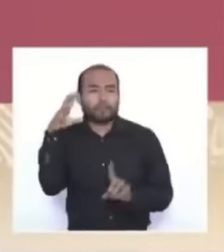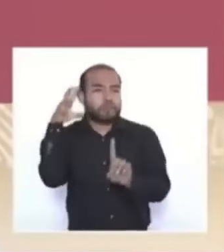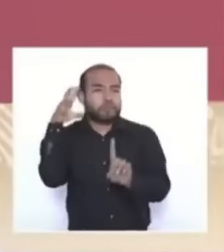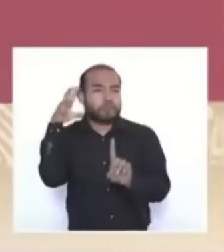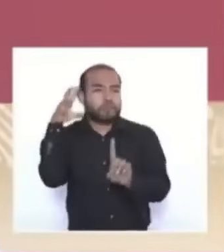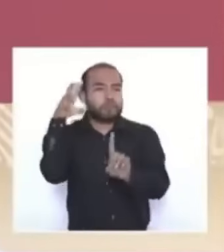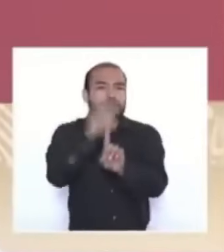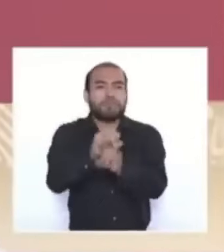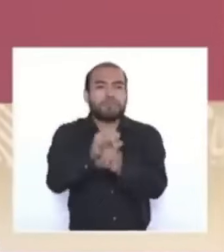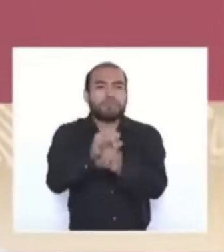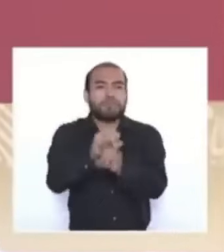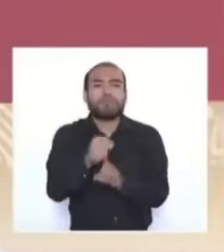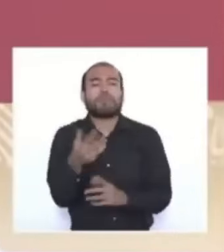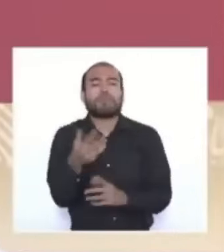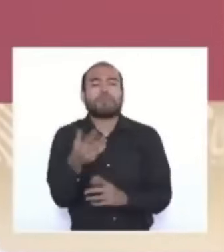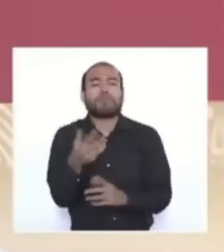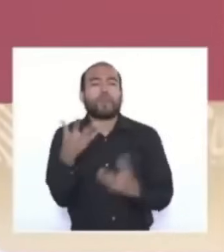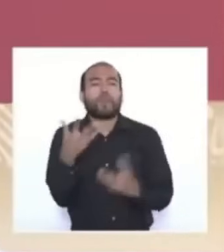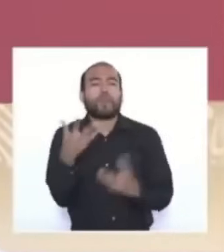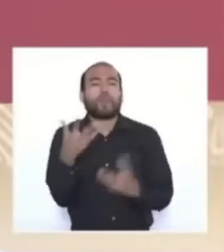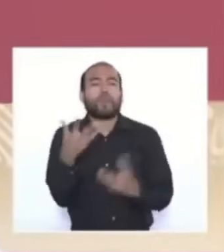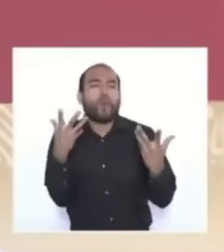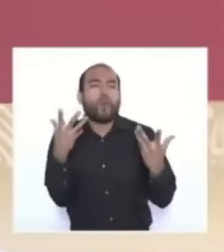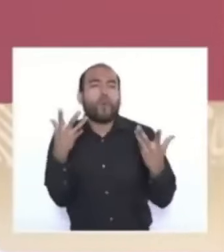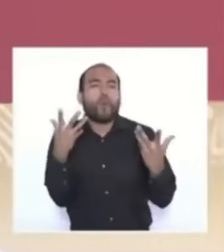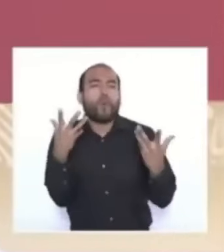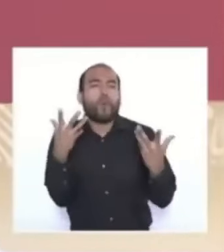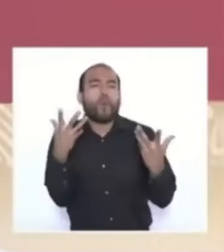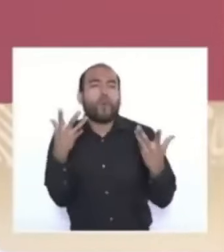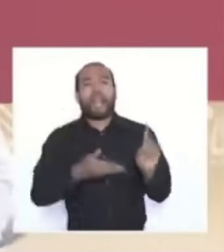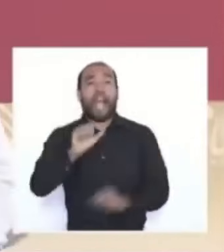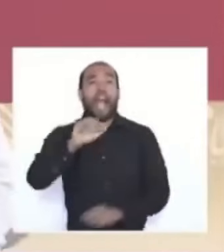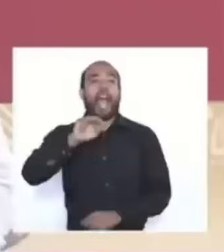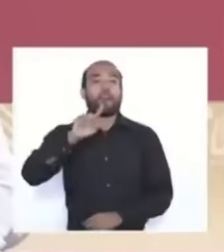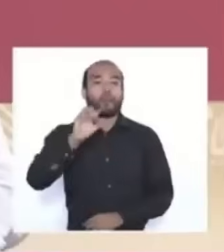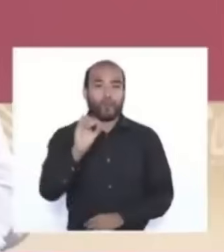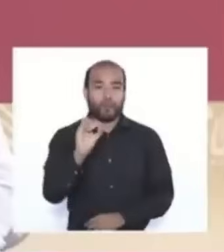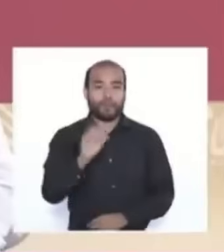López Obrador. Por eso,